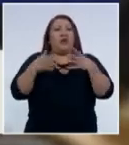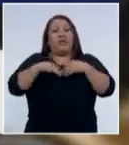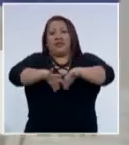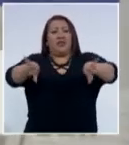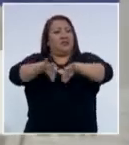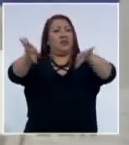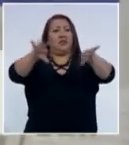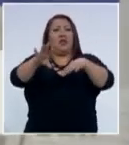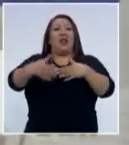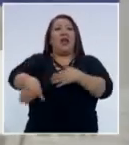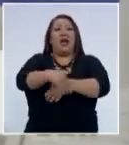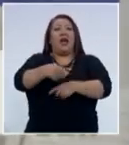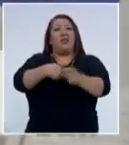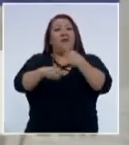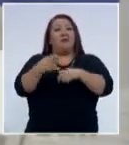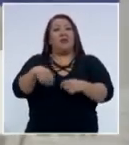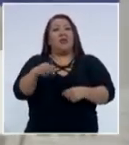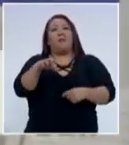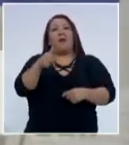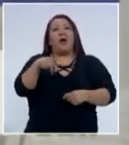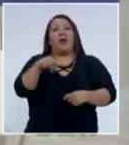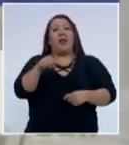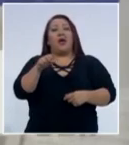ambulantes que ocupan parte de la Panamericana Norte.